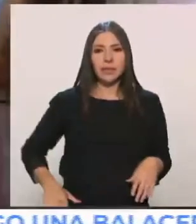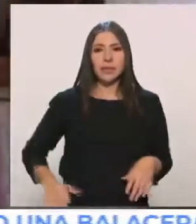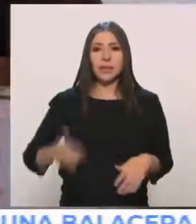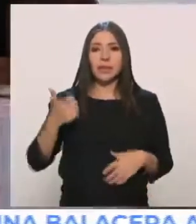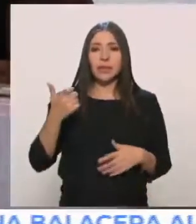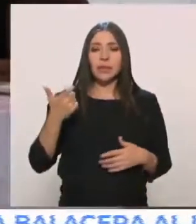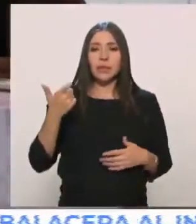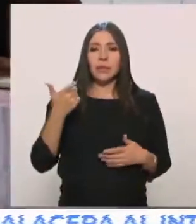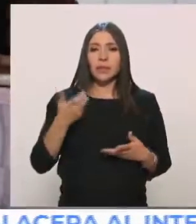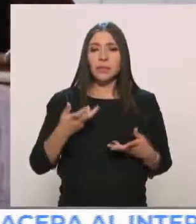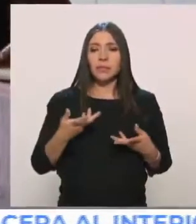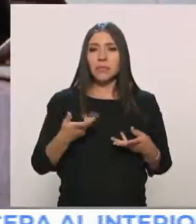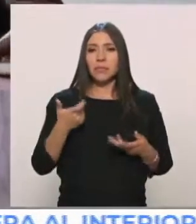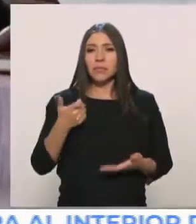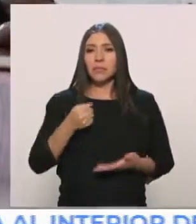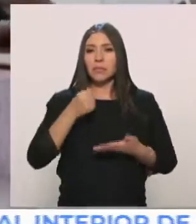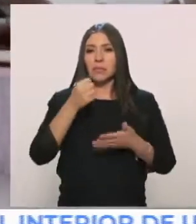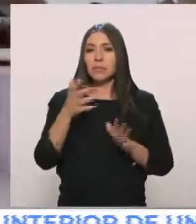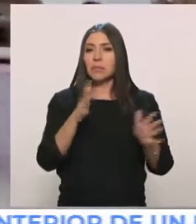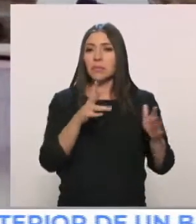destinen oscilan entre los